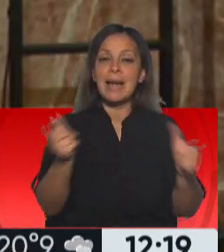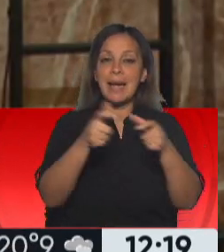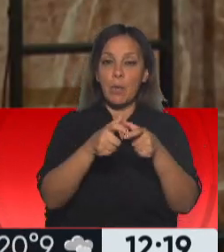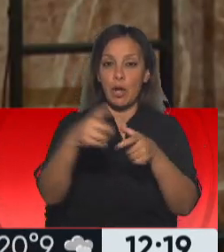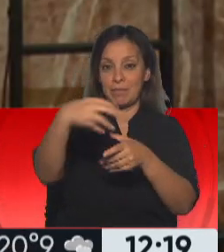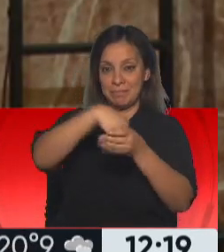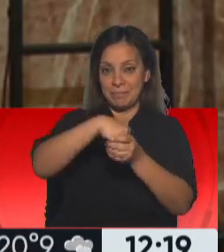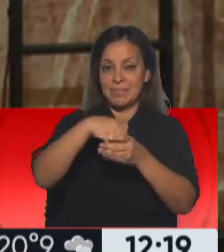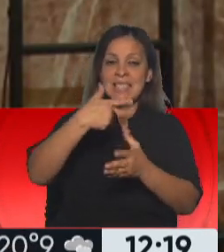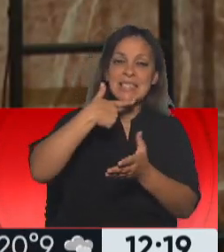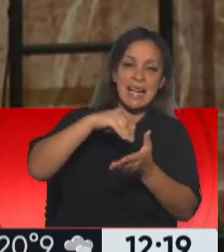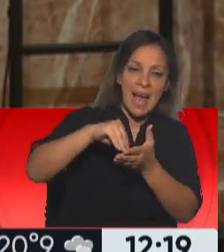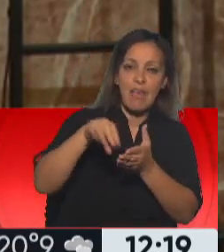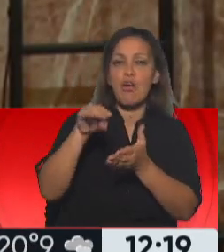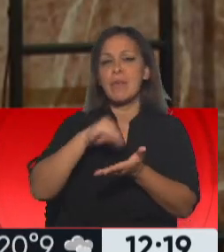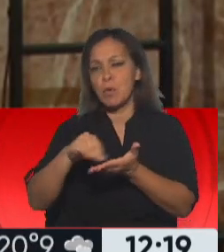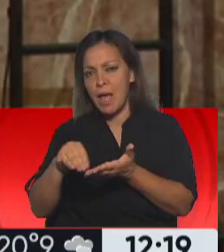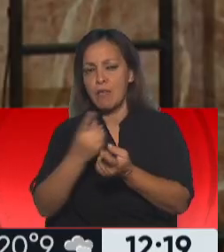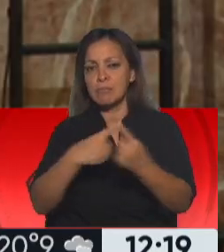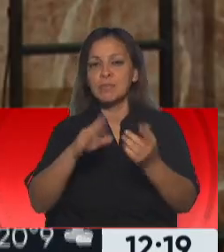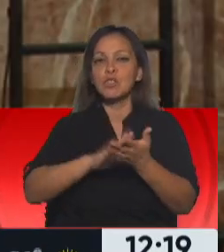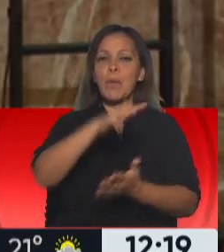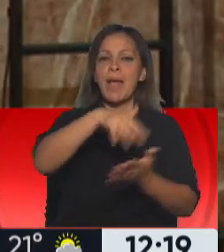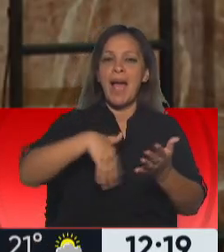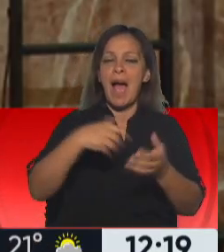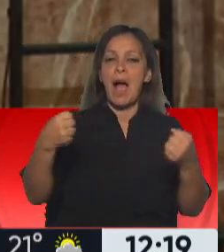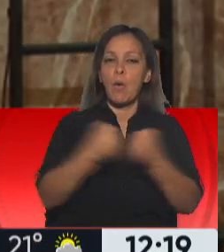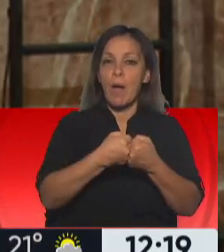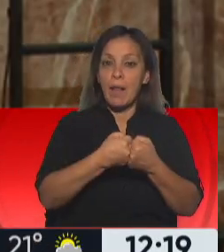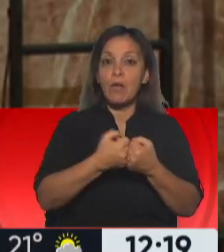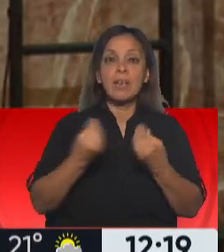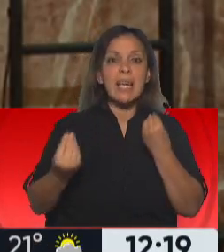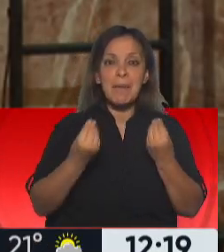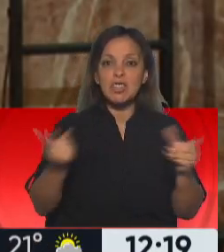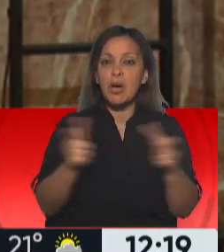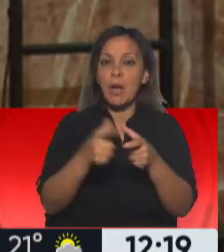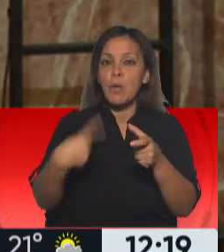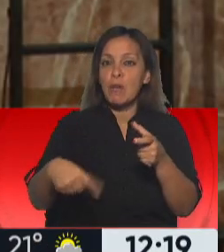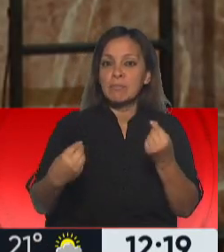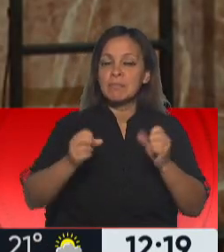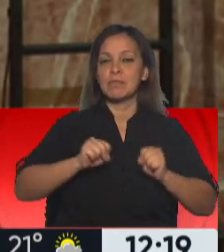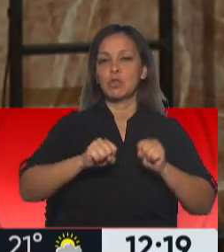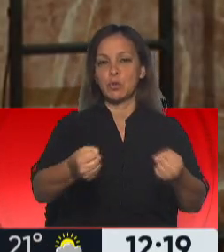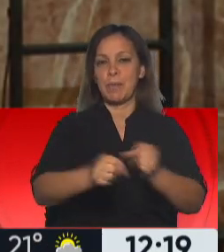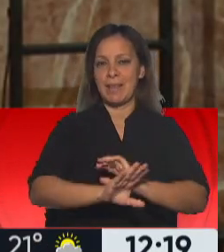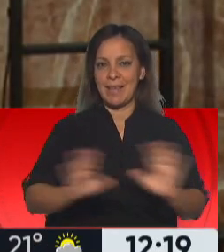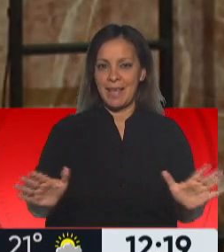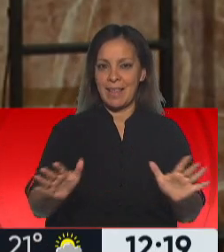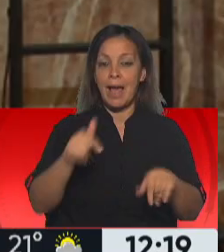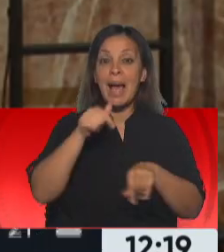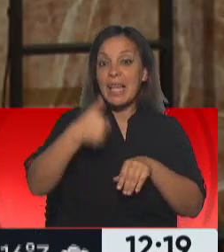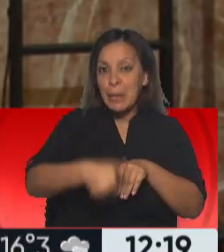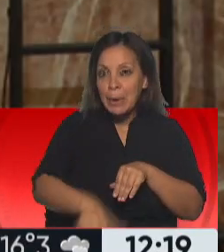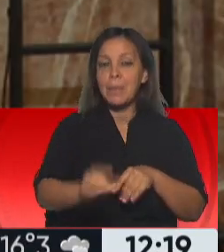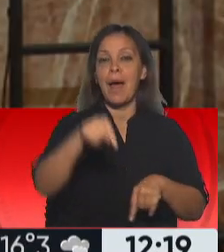bicameral para analizar el acuerdo con el Fondo Monetario Internacional fue suspendida. Estaba prevista hoy a las